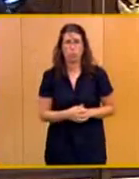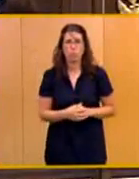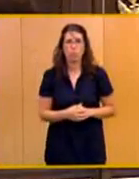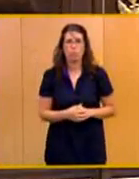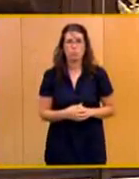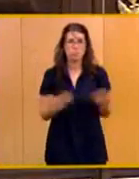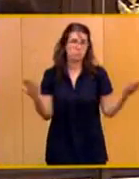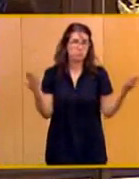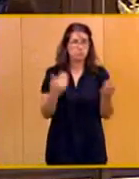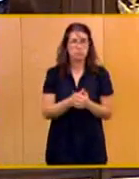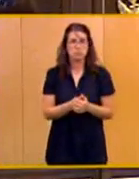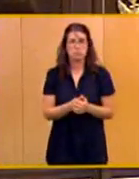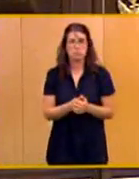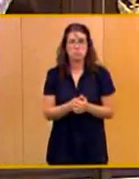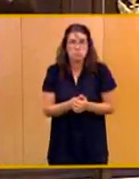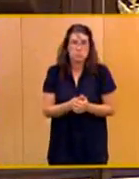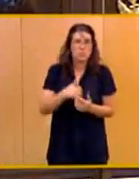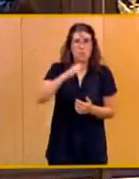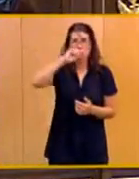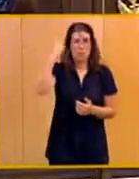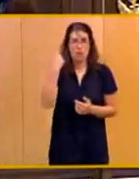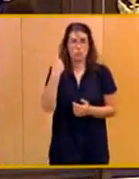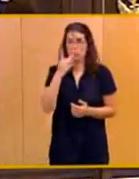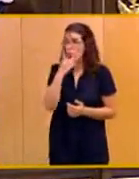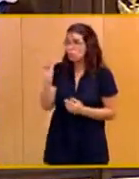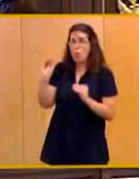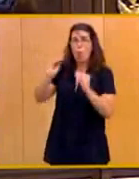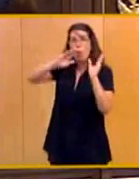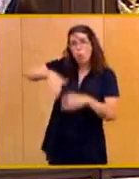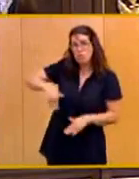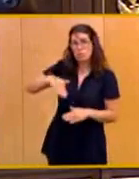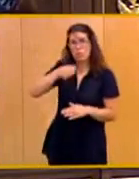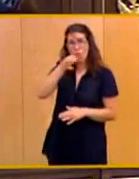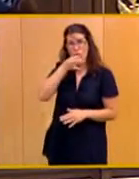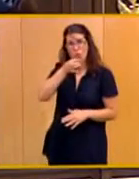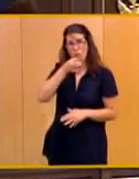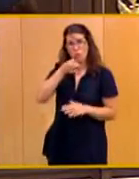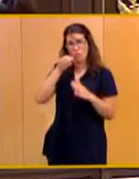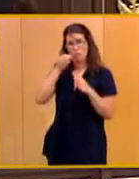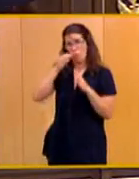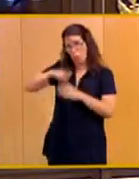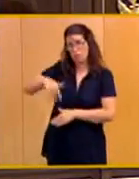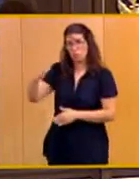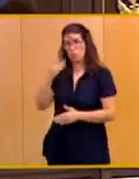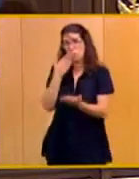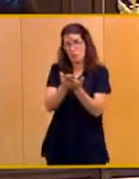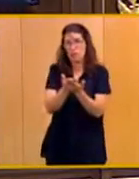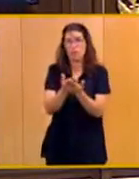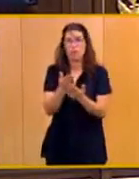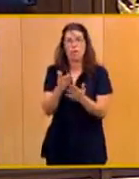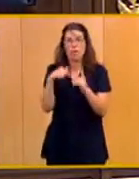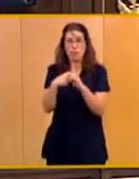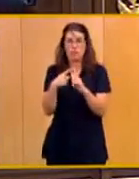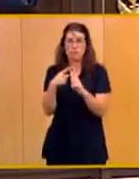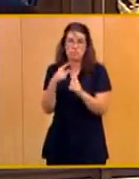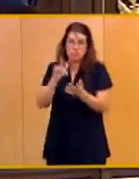todo, por su última parte de la intervención, por lo que ha pedido y por no haber hablado de ningún solo